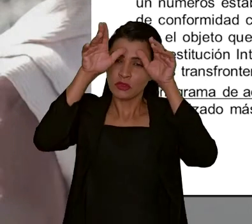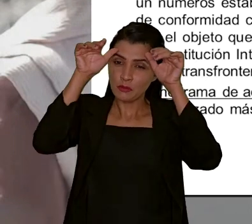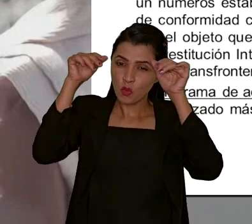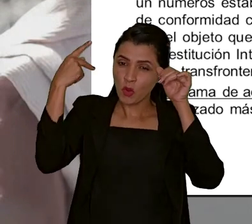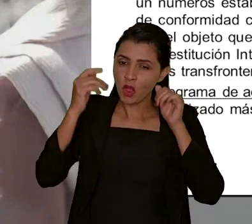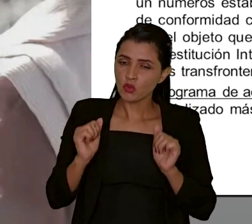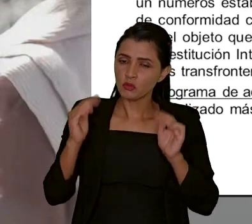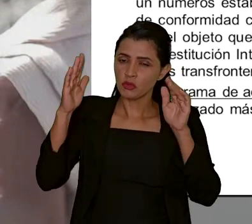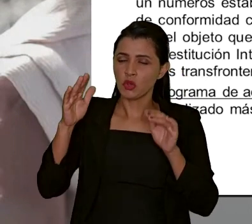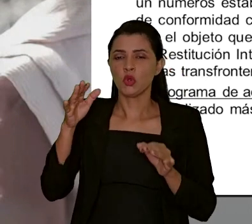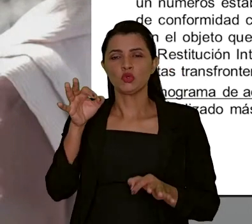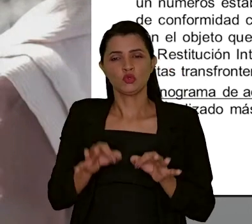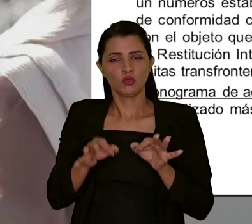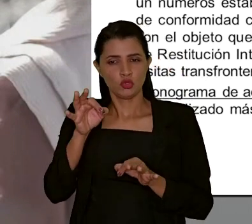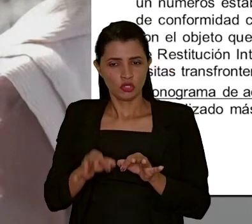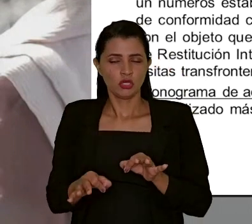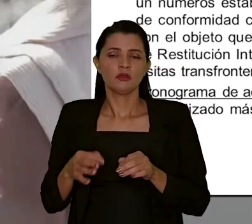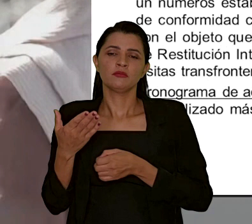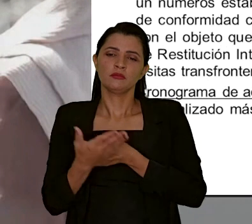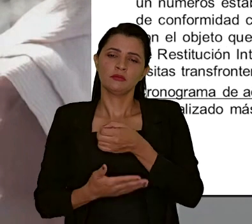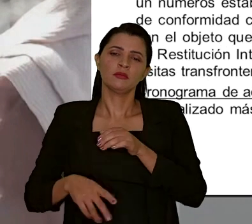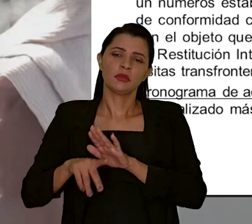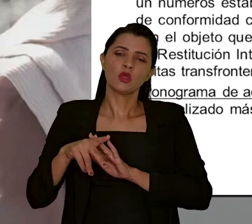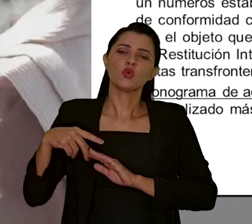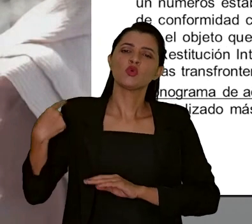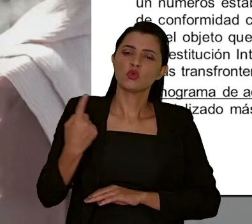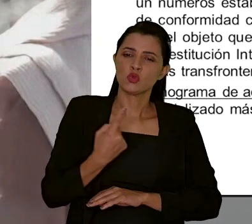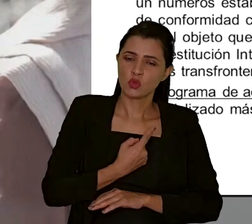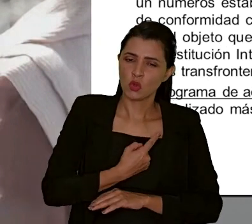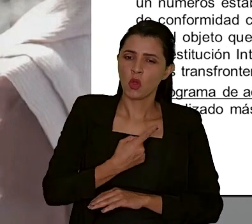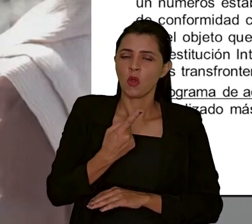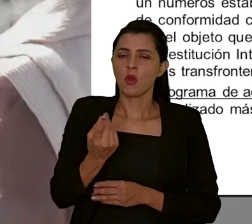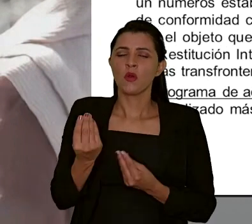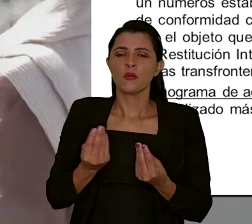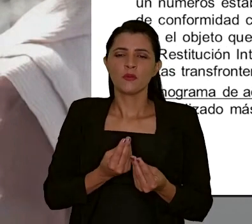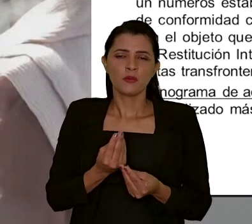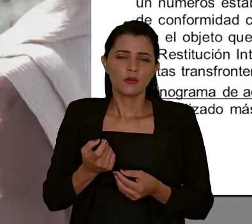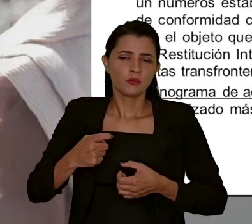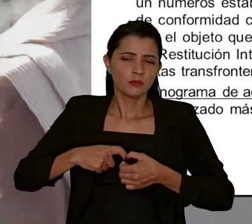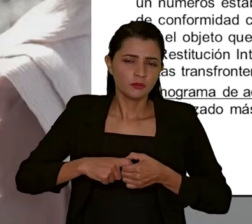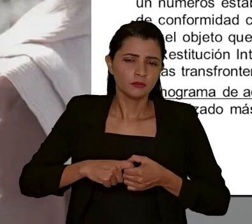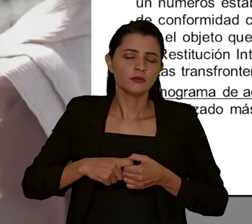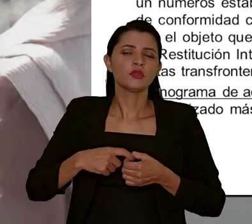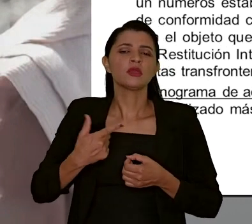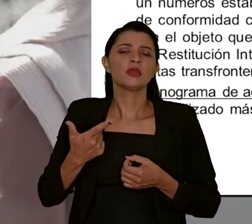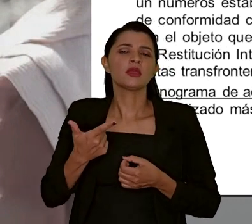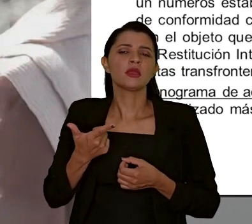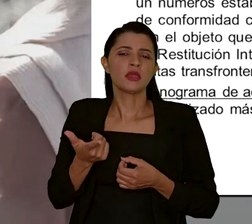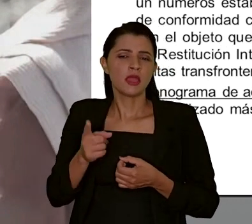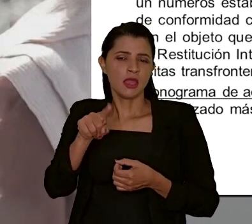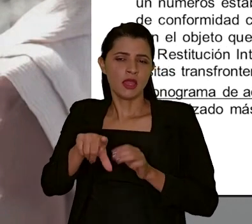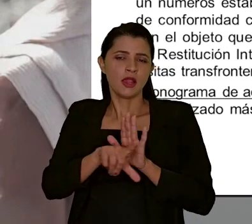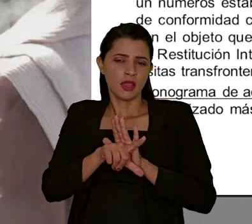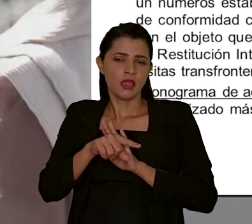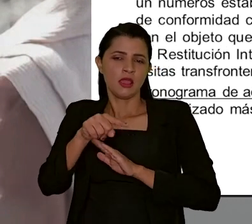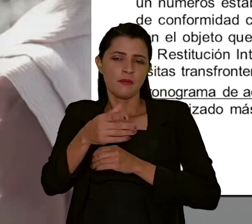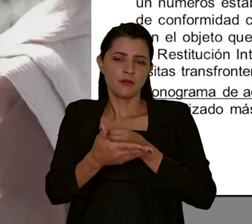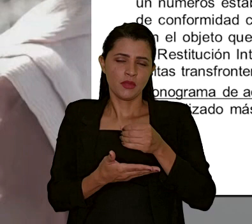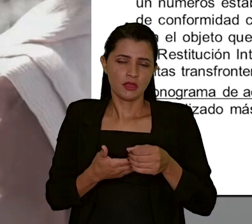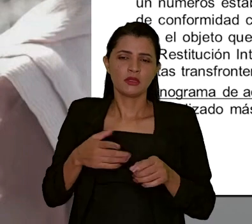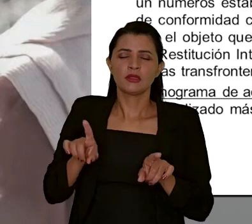Justicia en acuerdo reglamentario número 489 de fecha 9 de agosto de 2016. Y